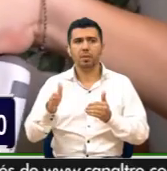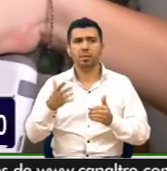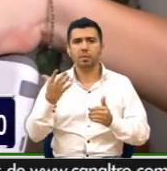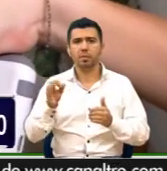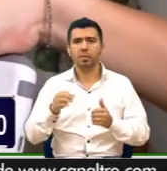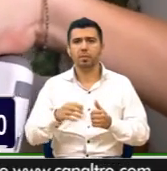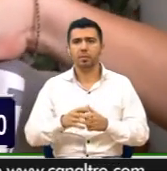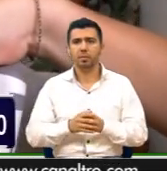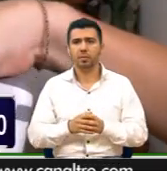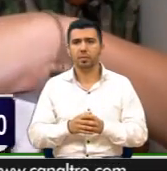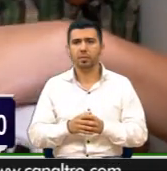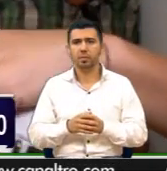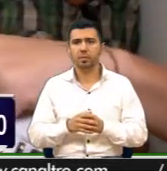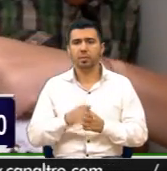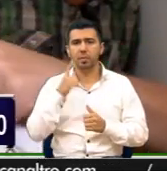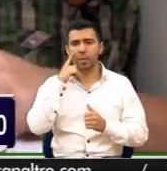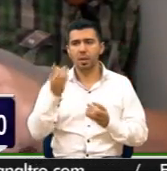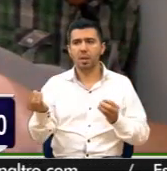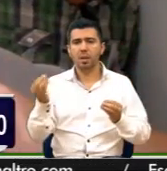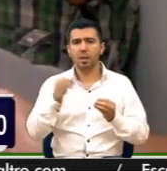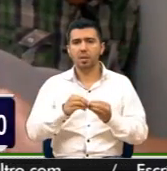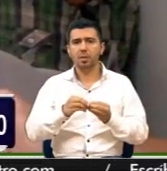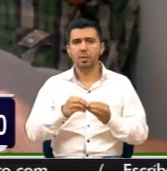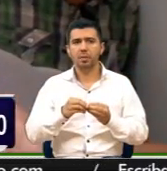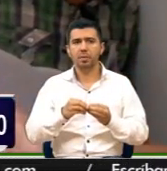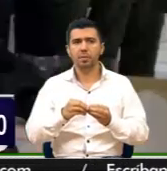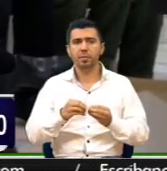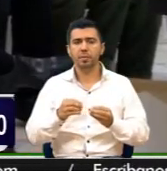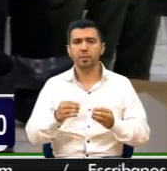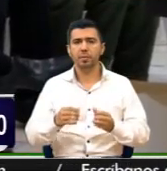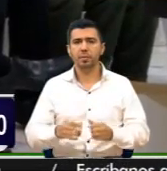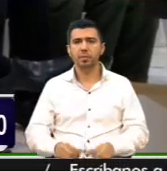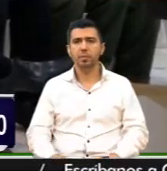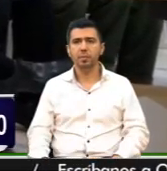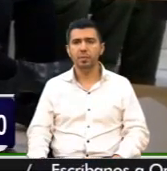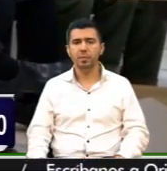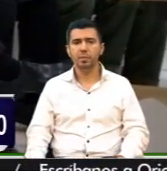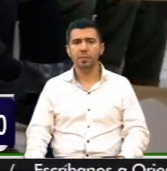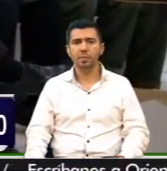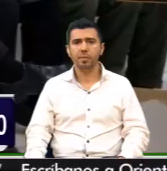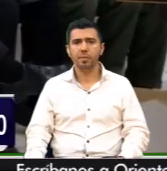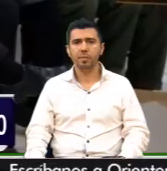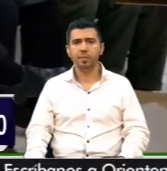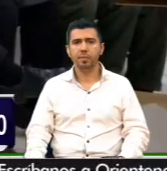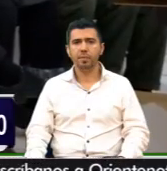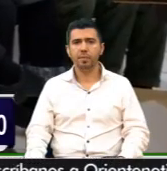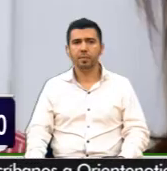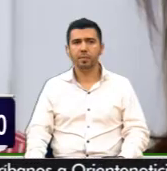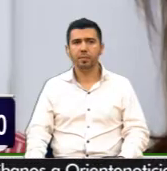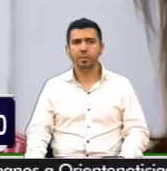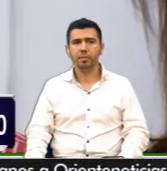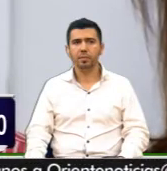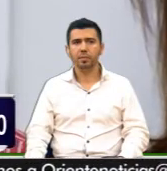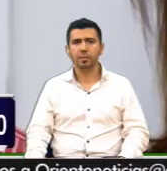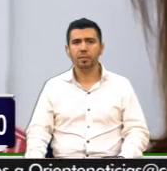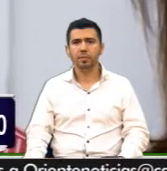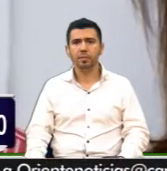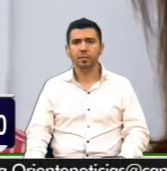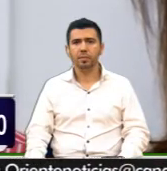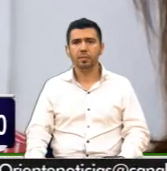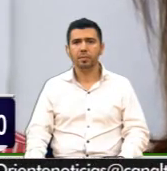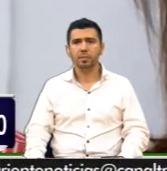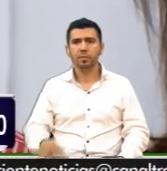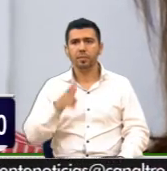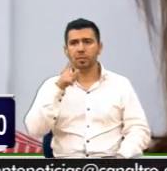un 50% adicional a las mismas CPS. Un tercer tema son las promesas incumplidas. En este